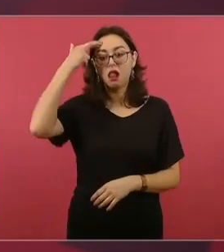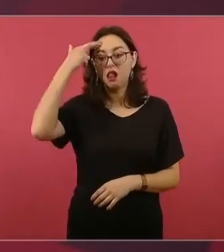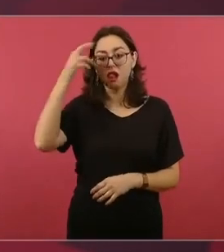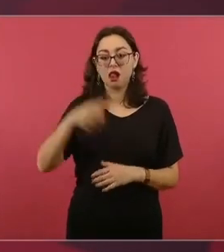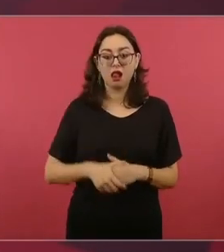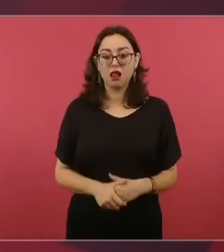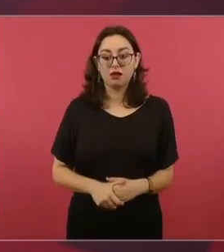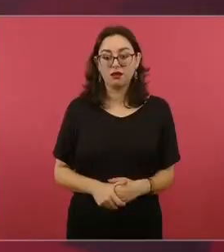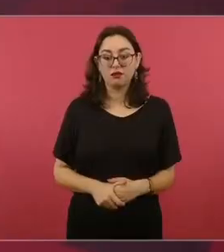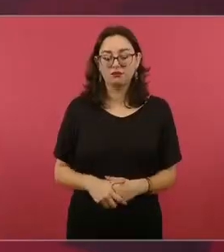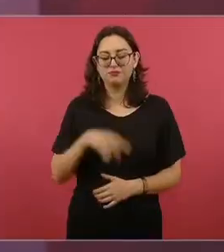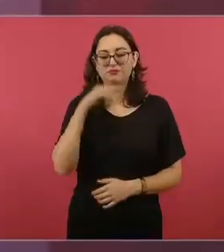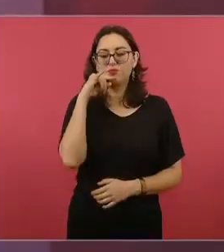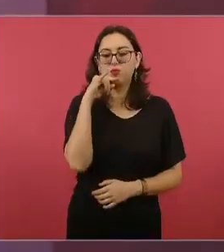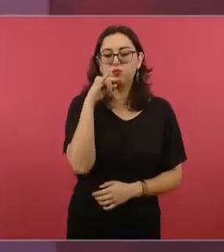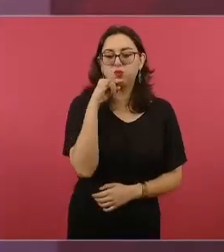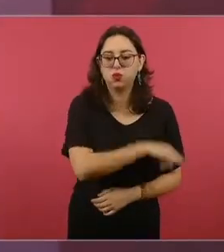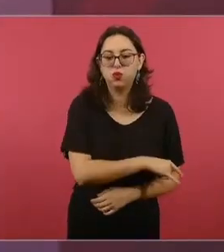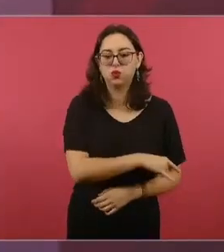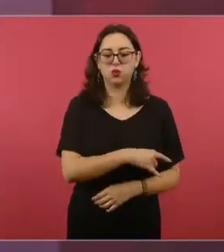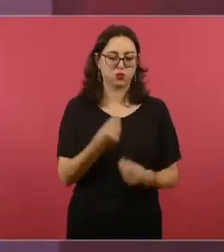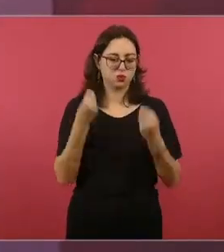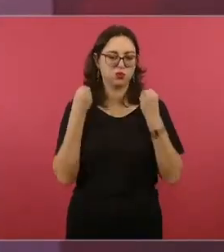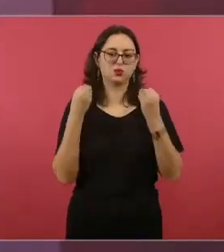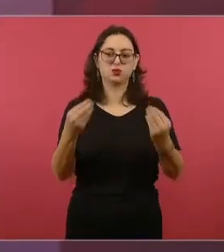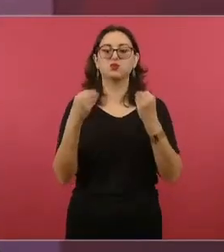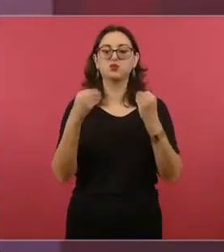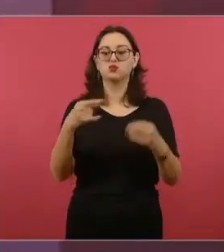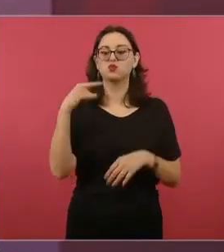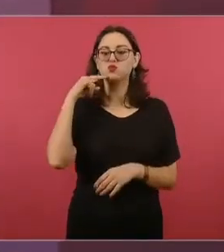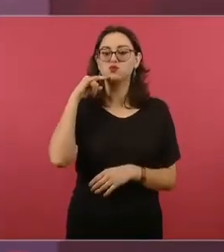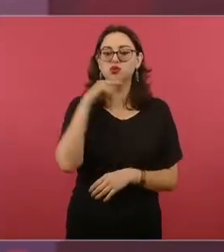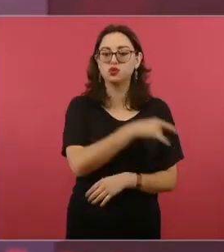Mucha hipocresía, mucha.